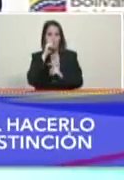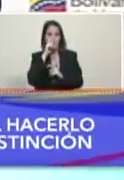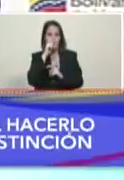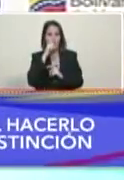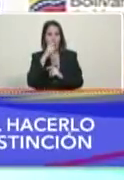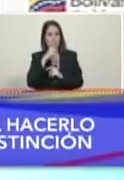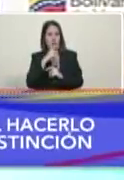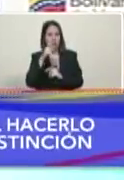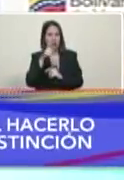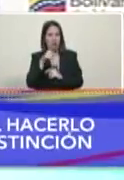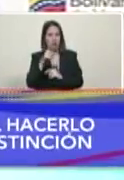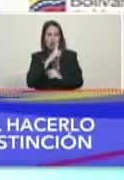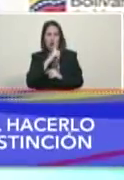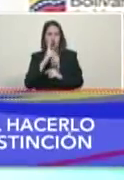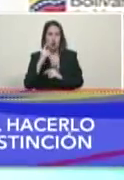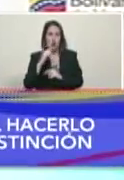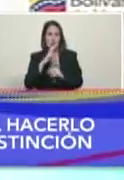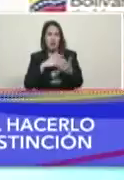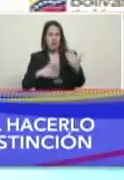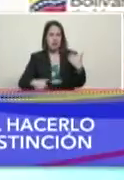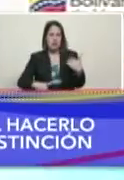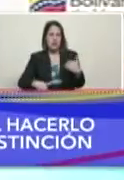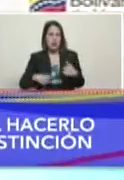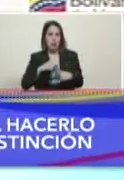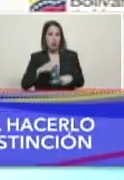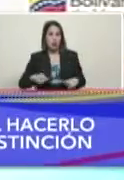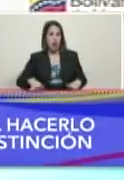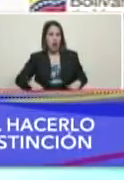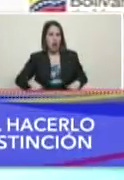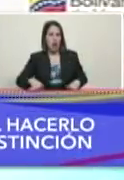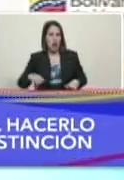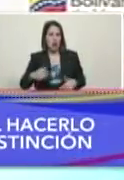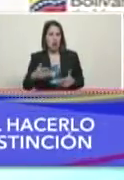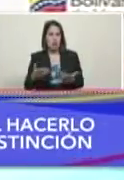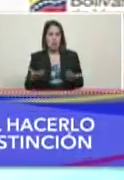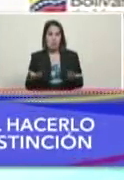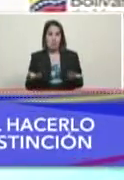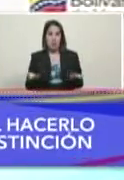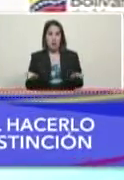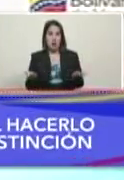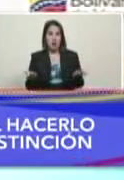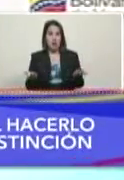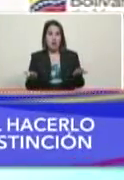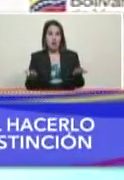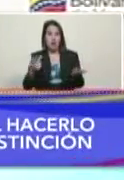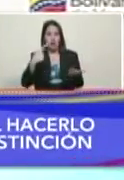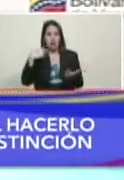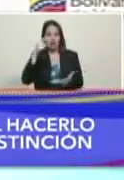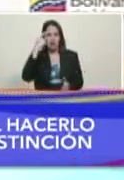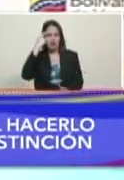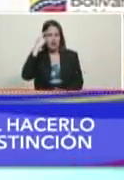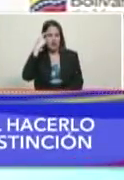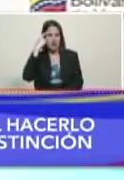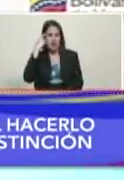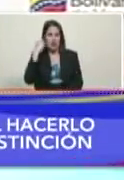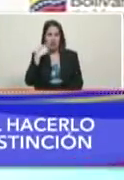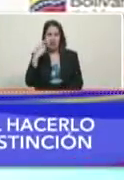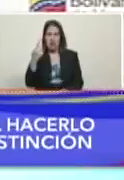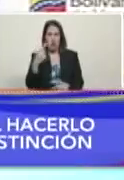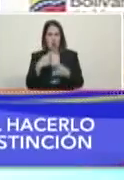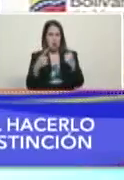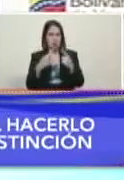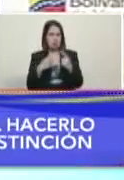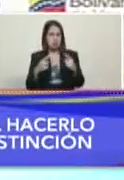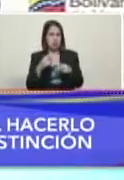preguntaban cuál es el nombre del presidente de Portugal. No sabía, ninguno supo el nombre, dijeron otros nombres.